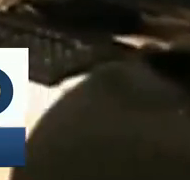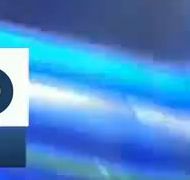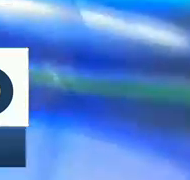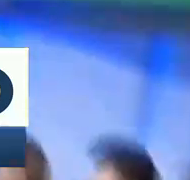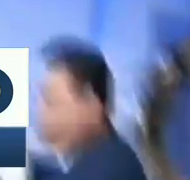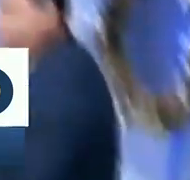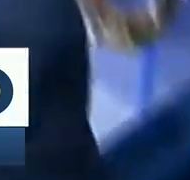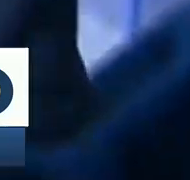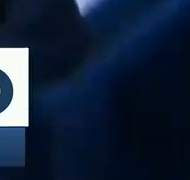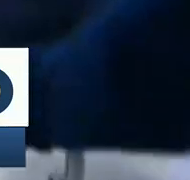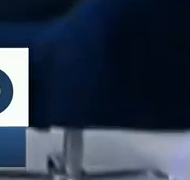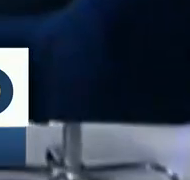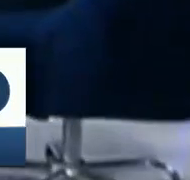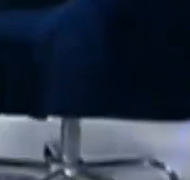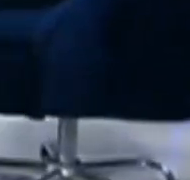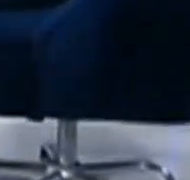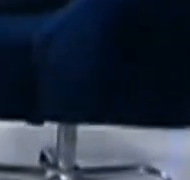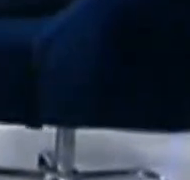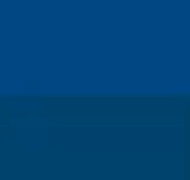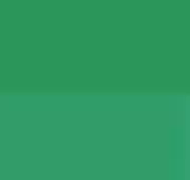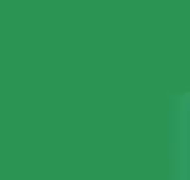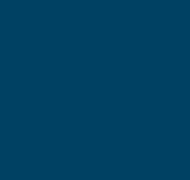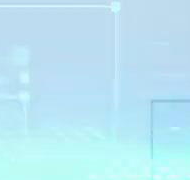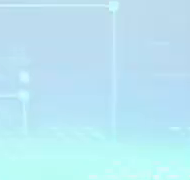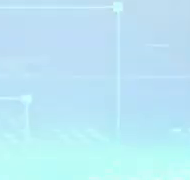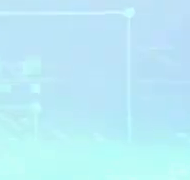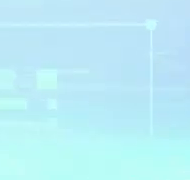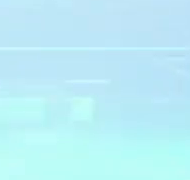la noticia, Emisión Estelar.